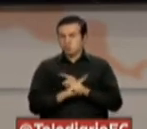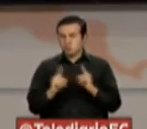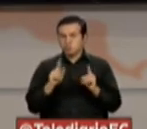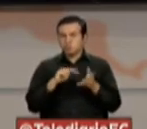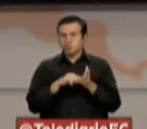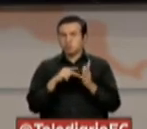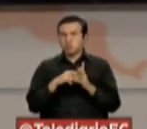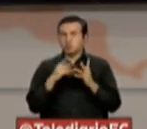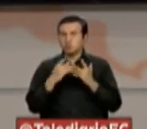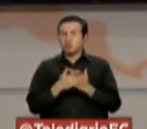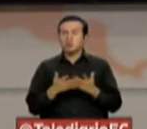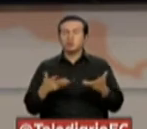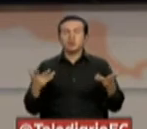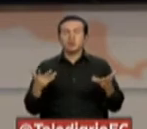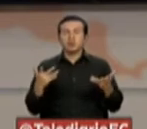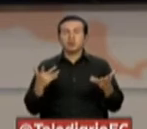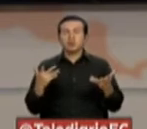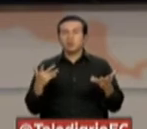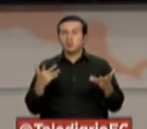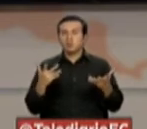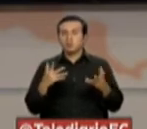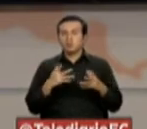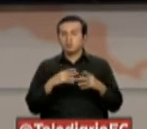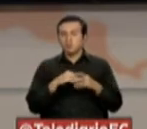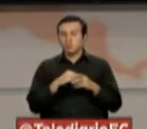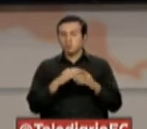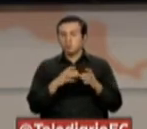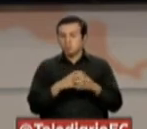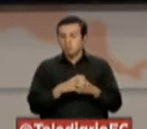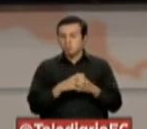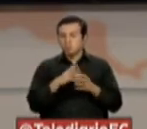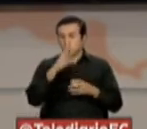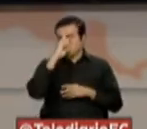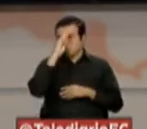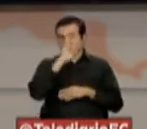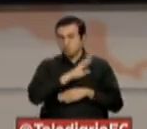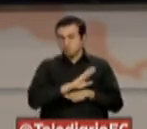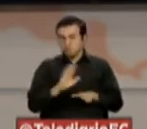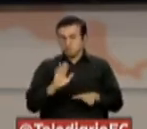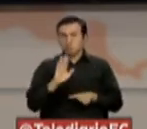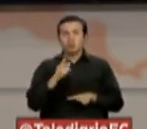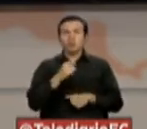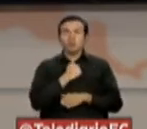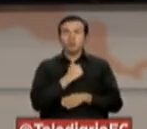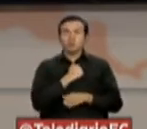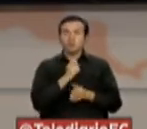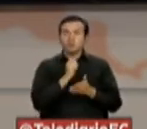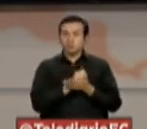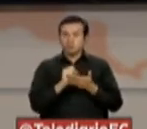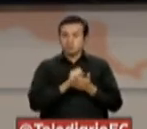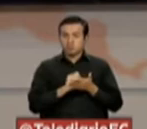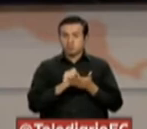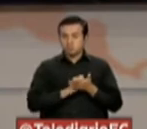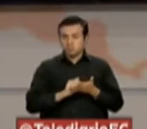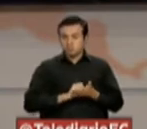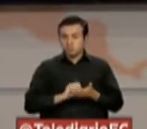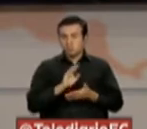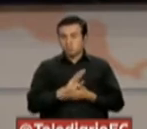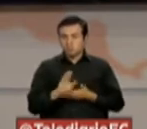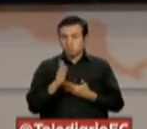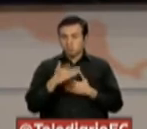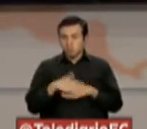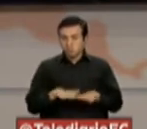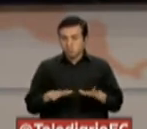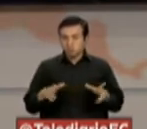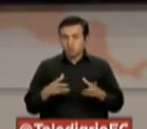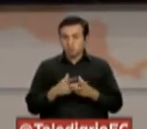debe constituirse en esa caja de cristal que protege ese conocimiento. La propiedad intelectual debe ser justamente ese instrumento,